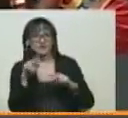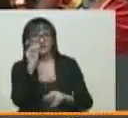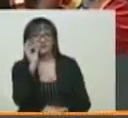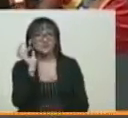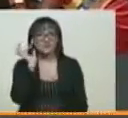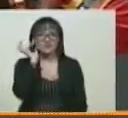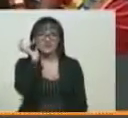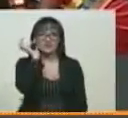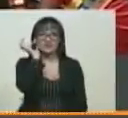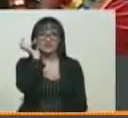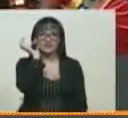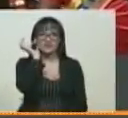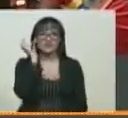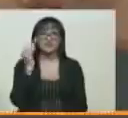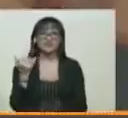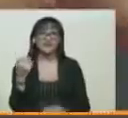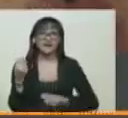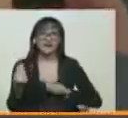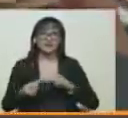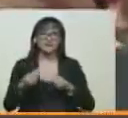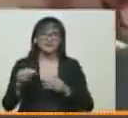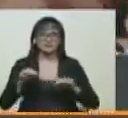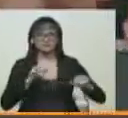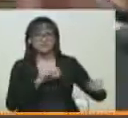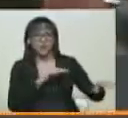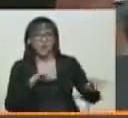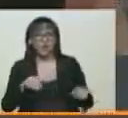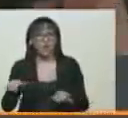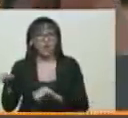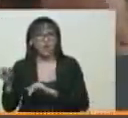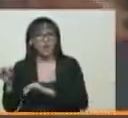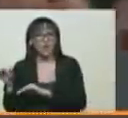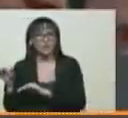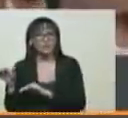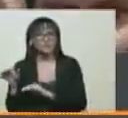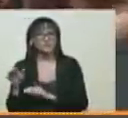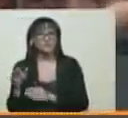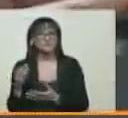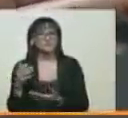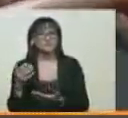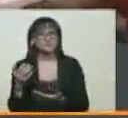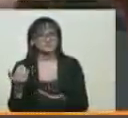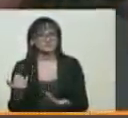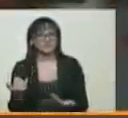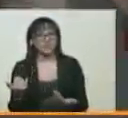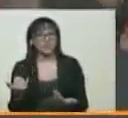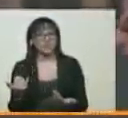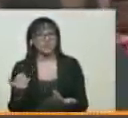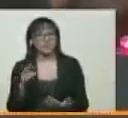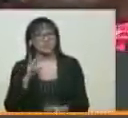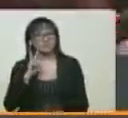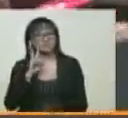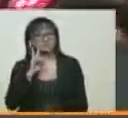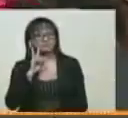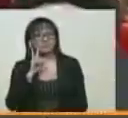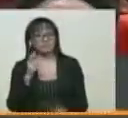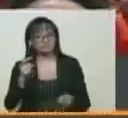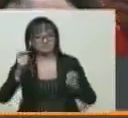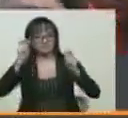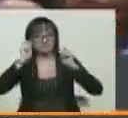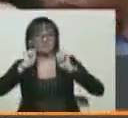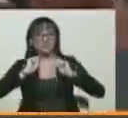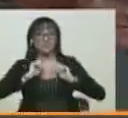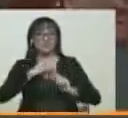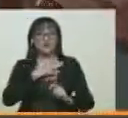niñas haciendo una danza sagrada y me pusieron este penacho